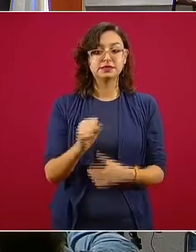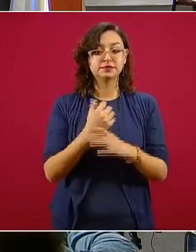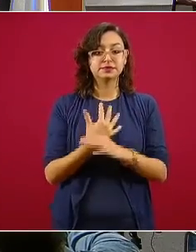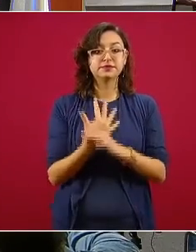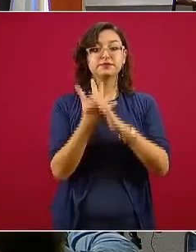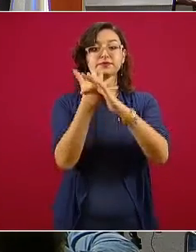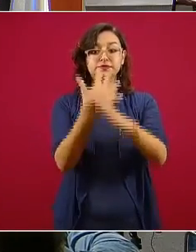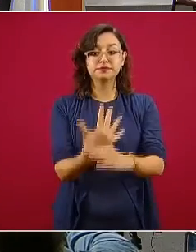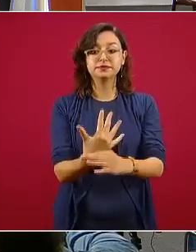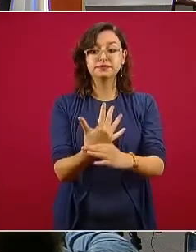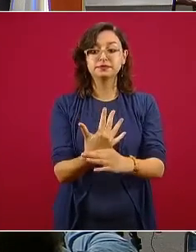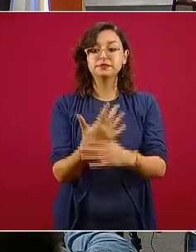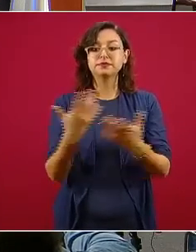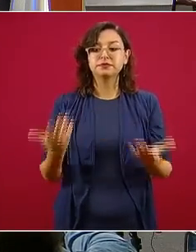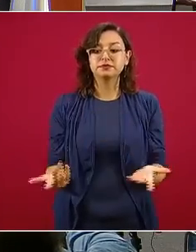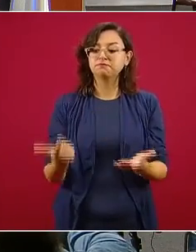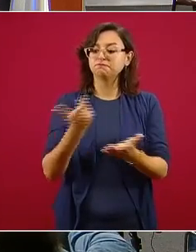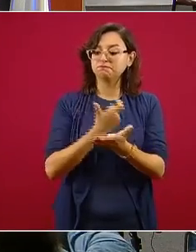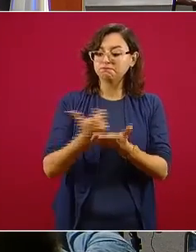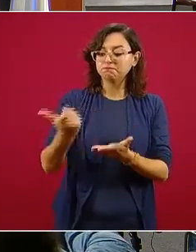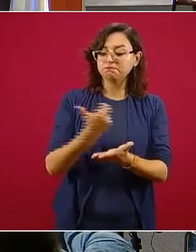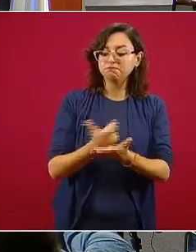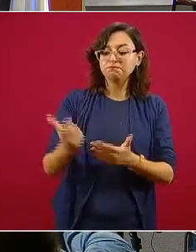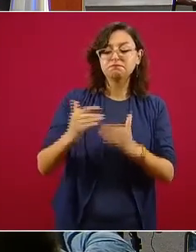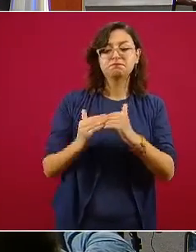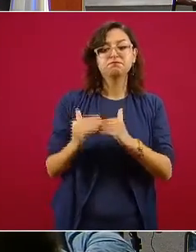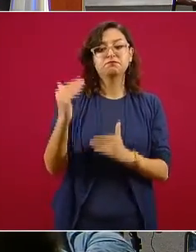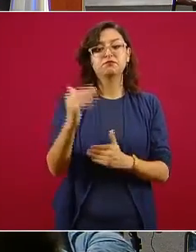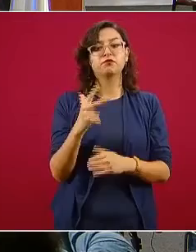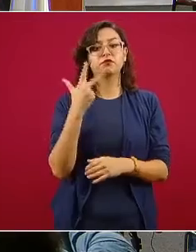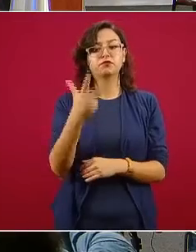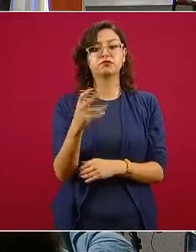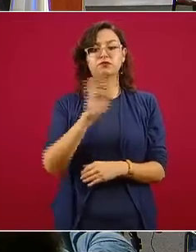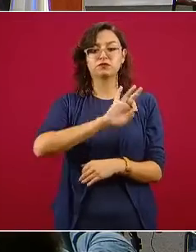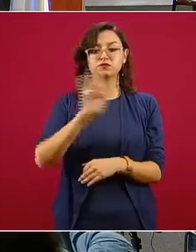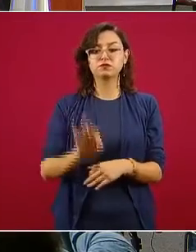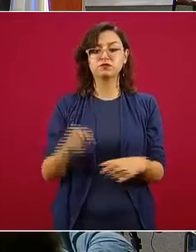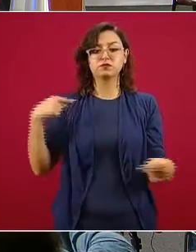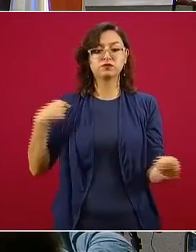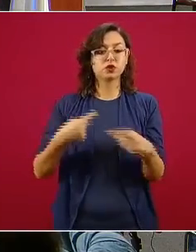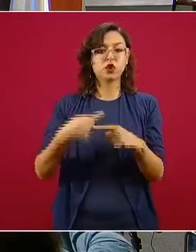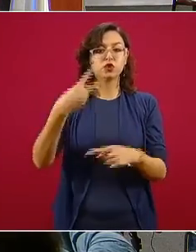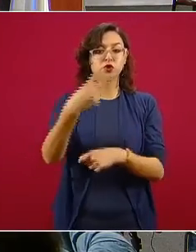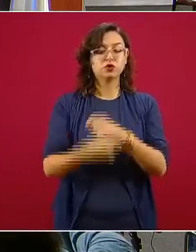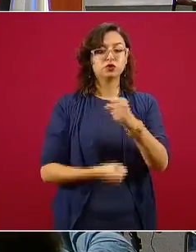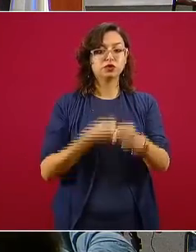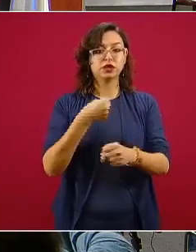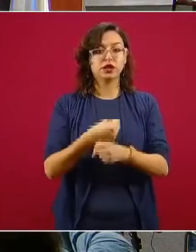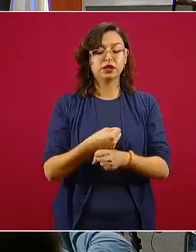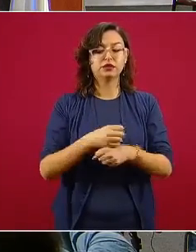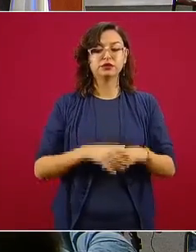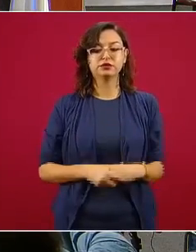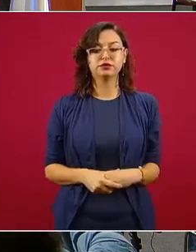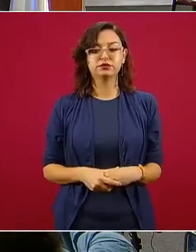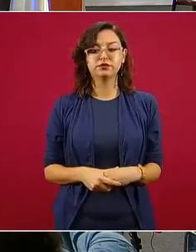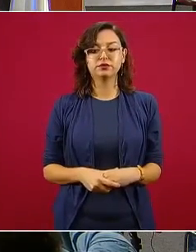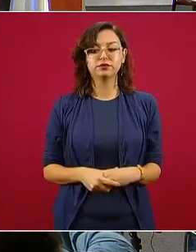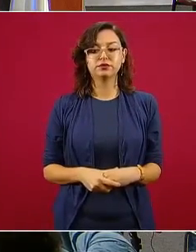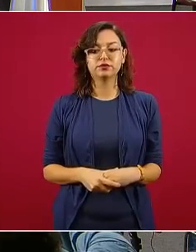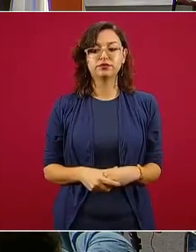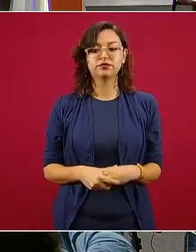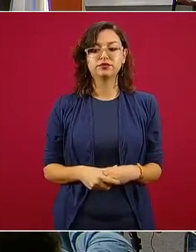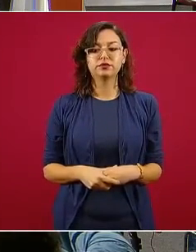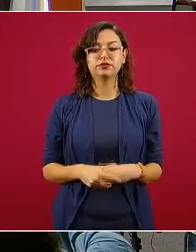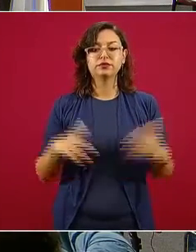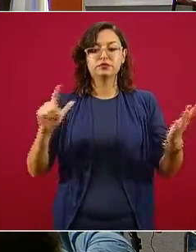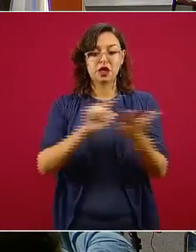salario promedio aumentó un 8% en los últimos 2 años. La reforma laboral